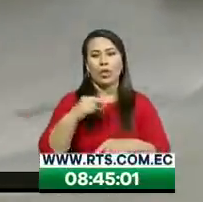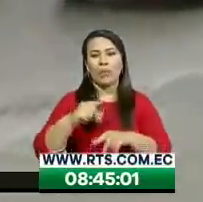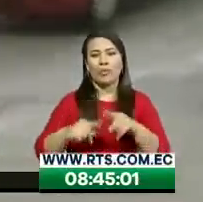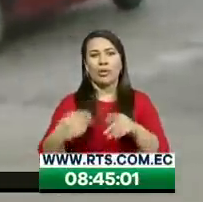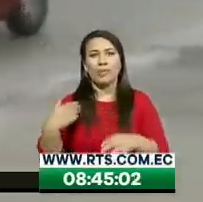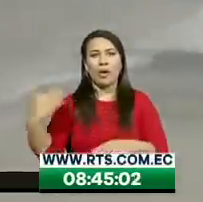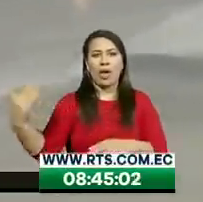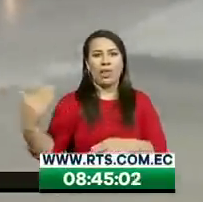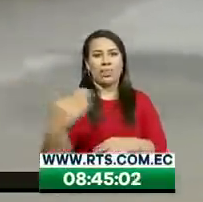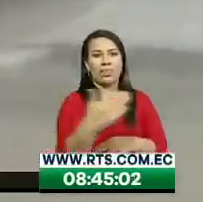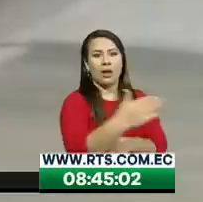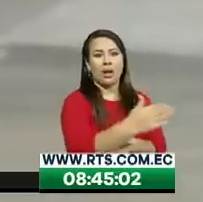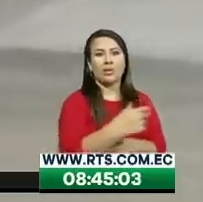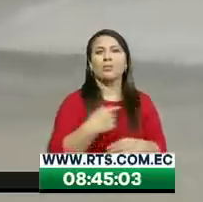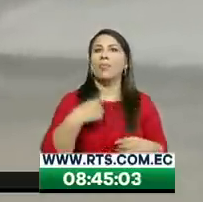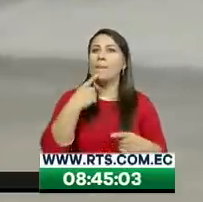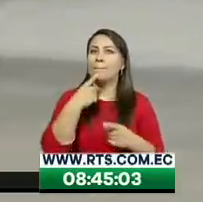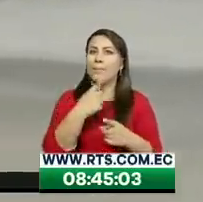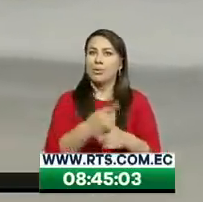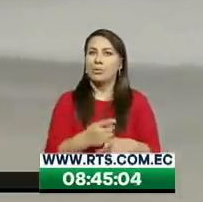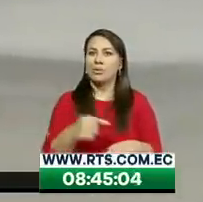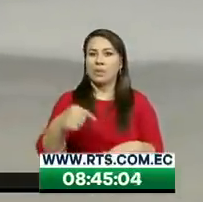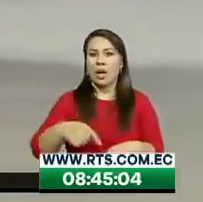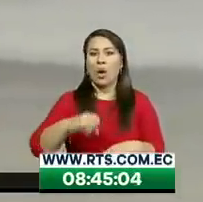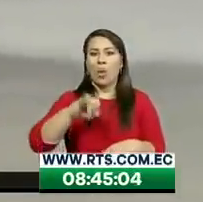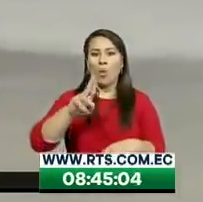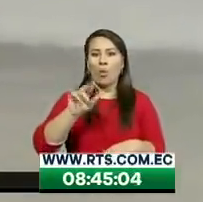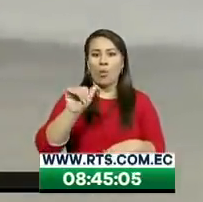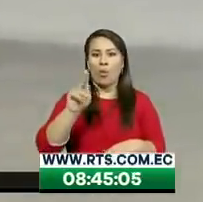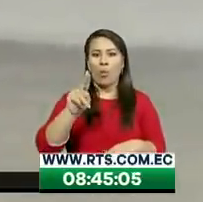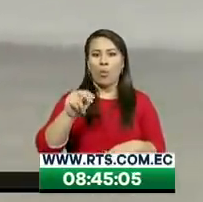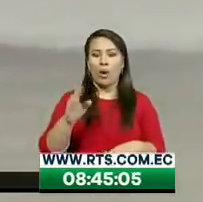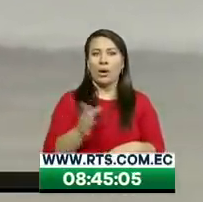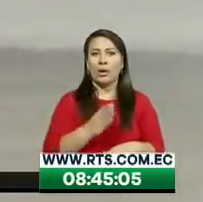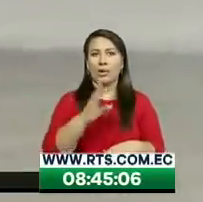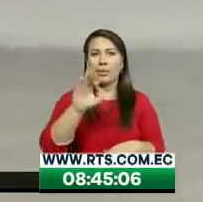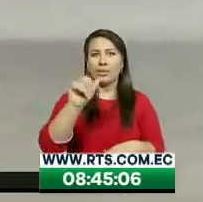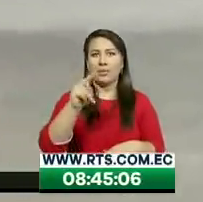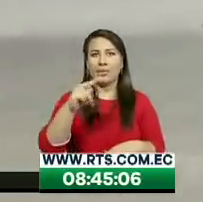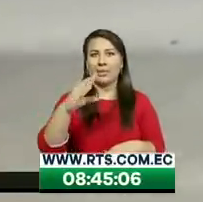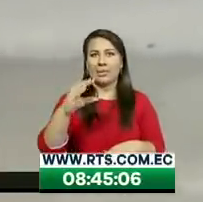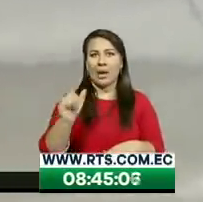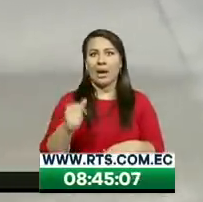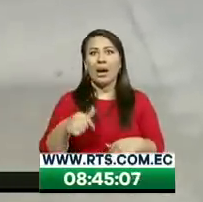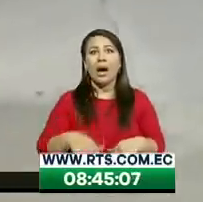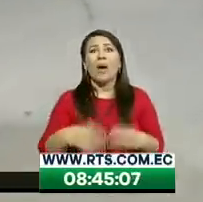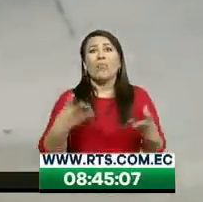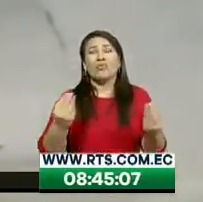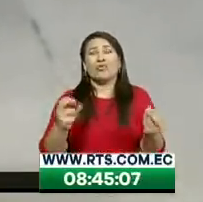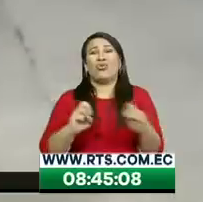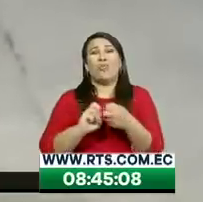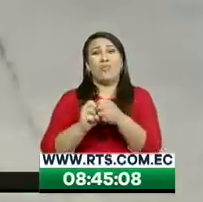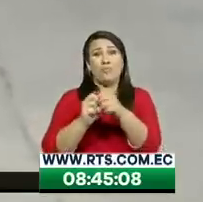puerto Manabita. Esto con 231 bloques de marihuana, creepy,